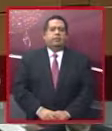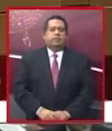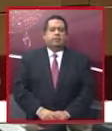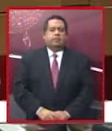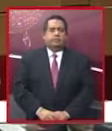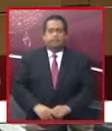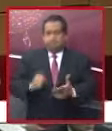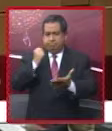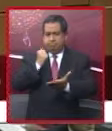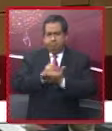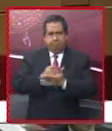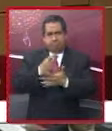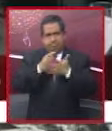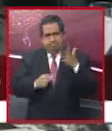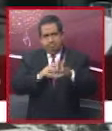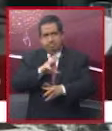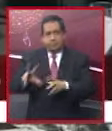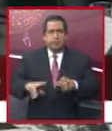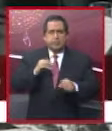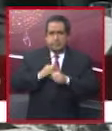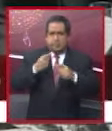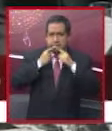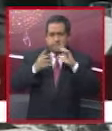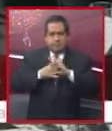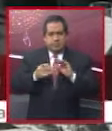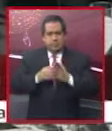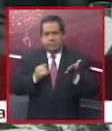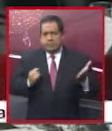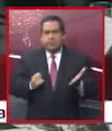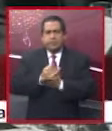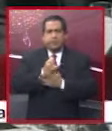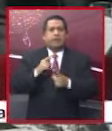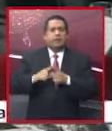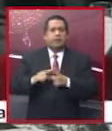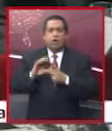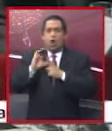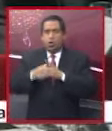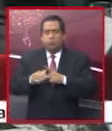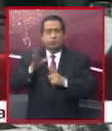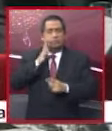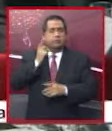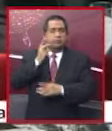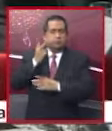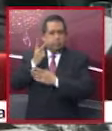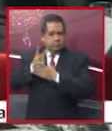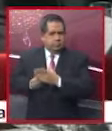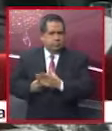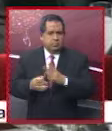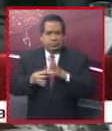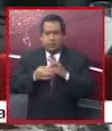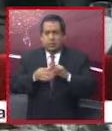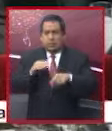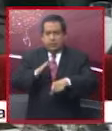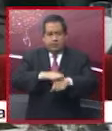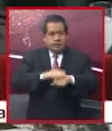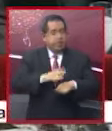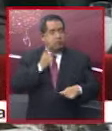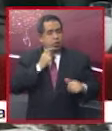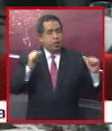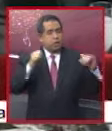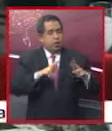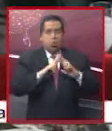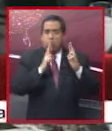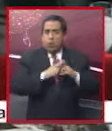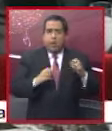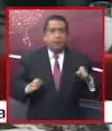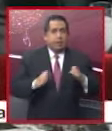En consecuencia, queda aprobado en lo general y en lo particular el decreto por el que la Comisión Permanente convoca a la Cámara de Diputados a realizar sesiones